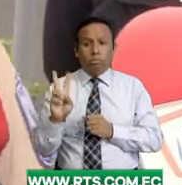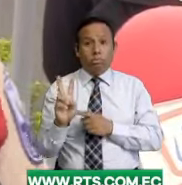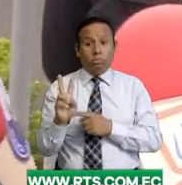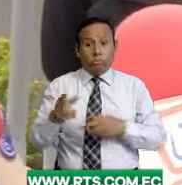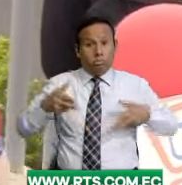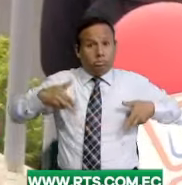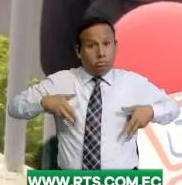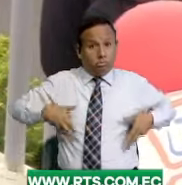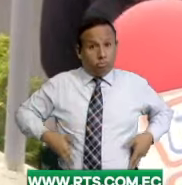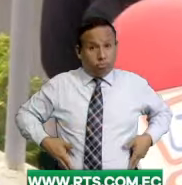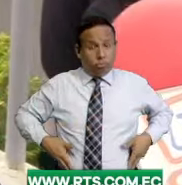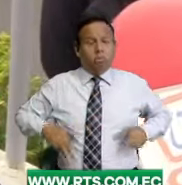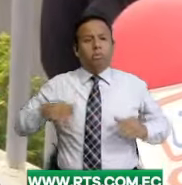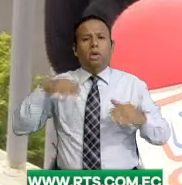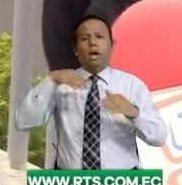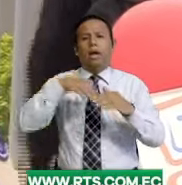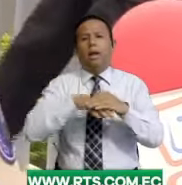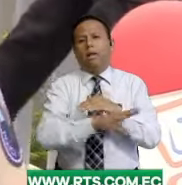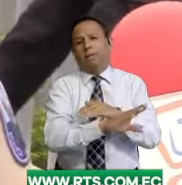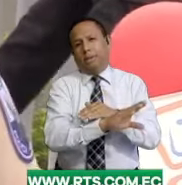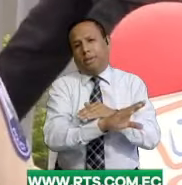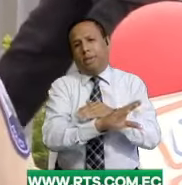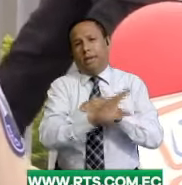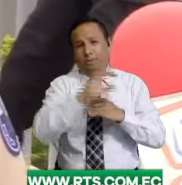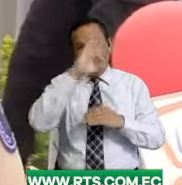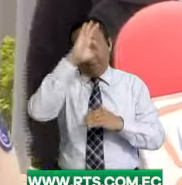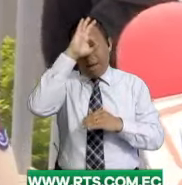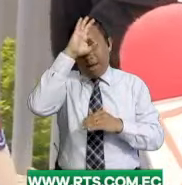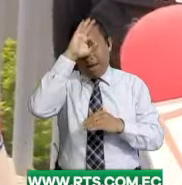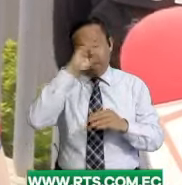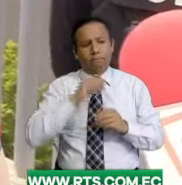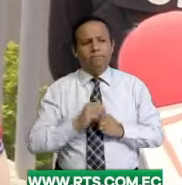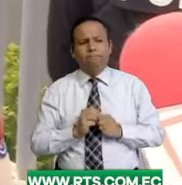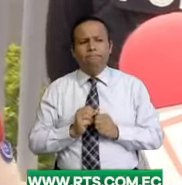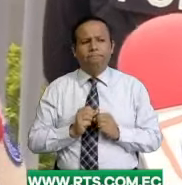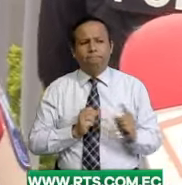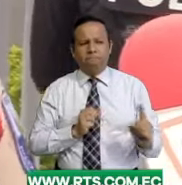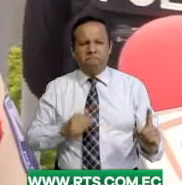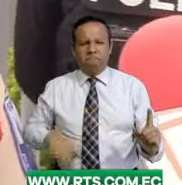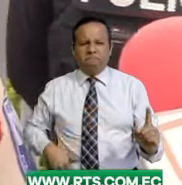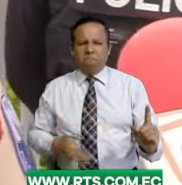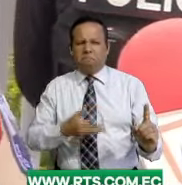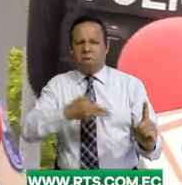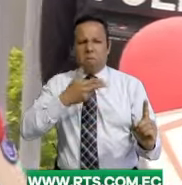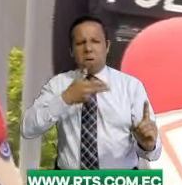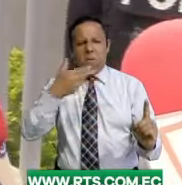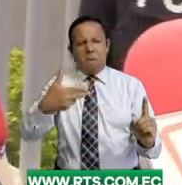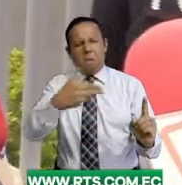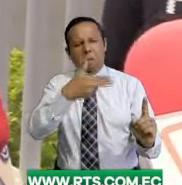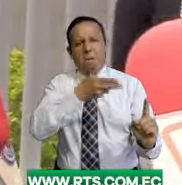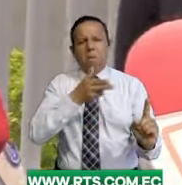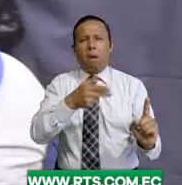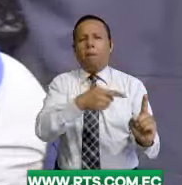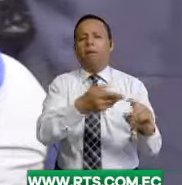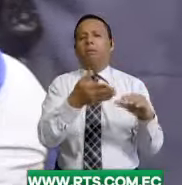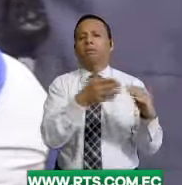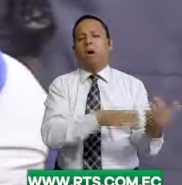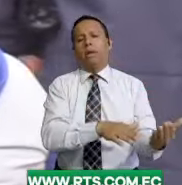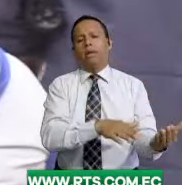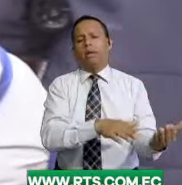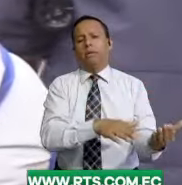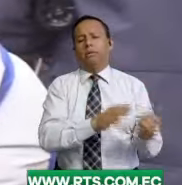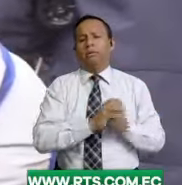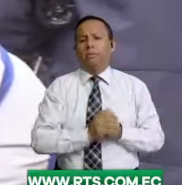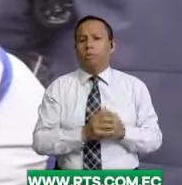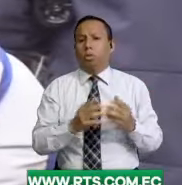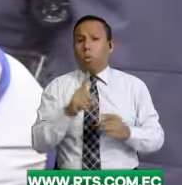de fuego calibre 9 milímetros y le proceden a realizar diferentes disparos, lo que terminan con su vida. Durante el